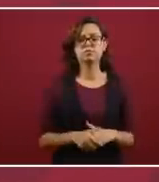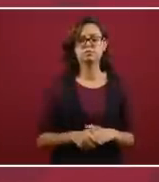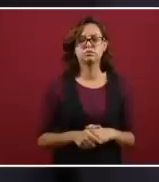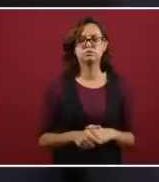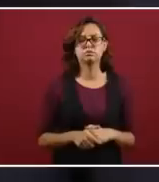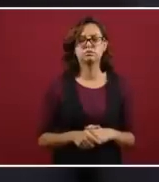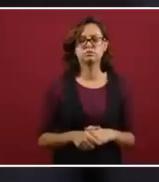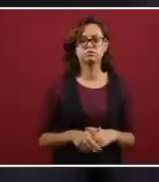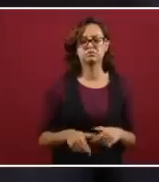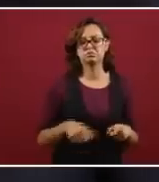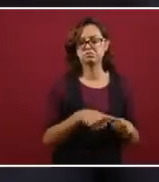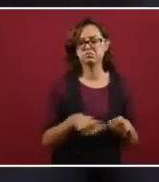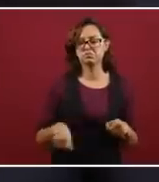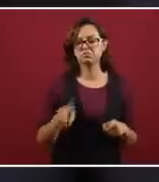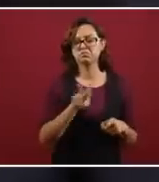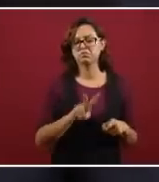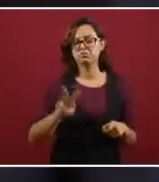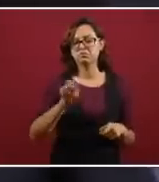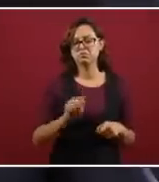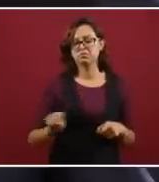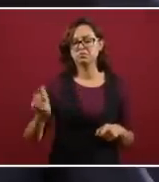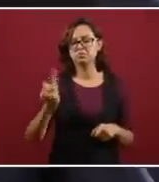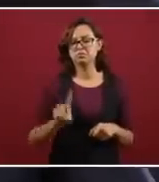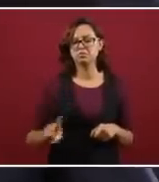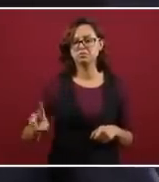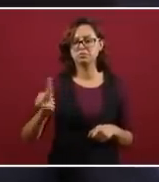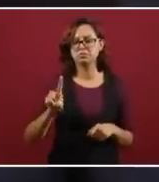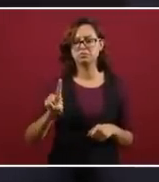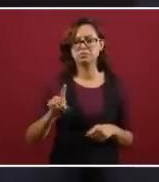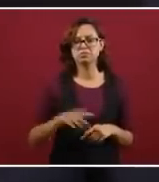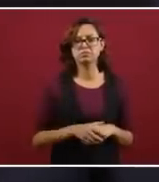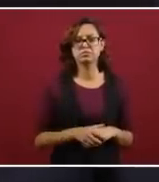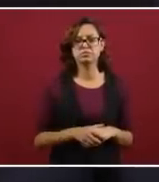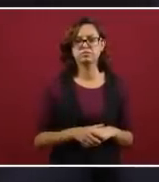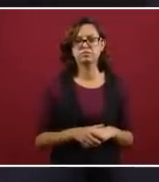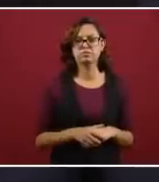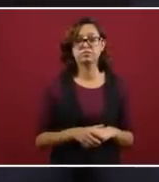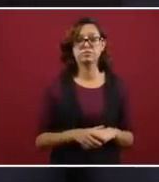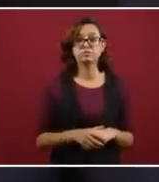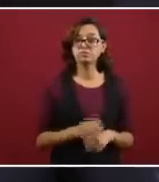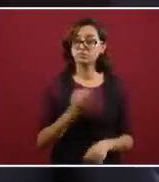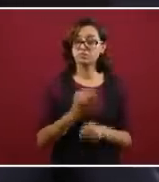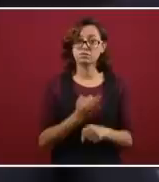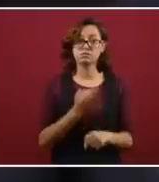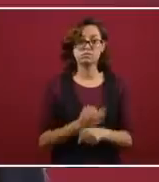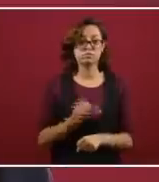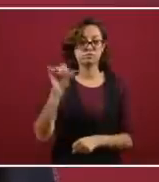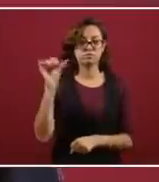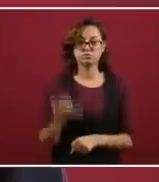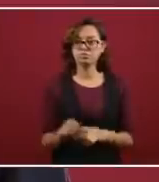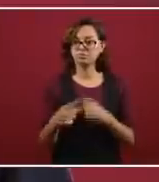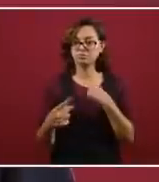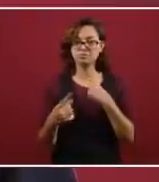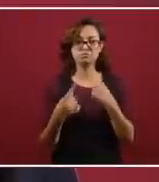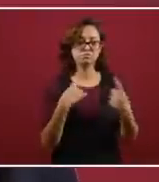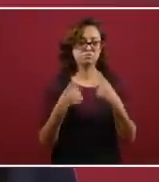este fin de semana. No vamos a tardar mucho este día en la conferencia porque